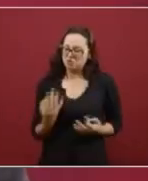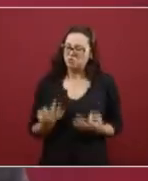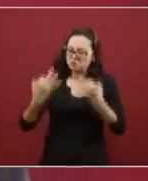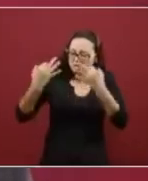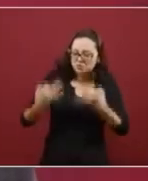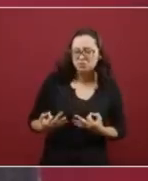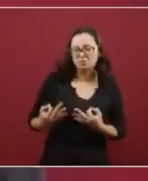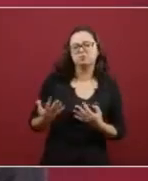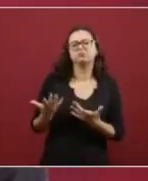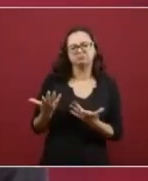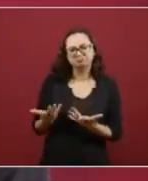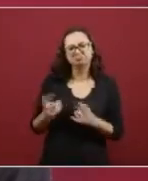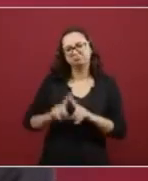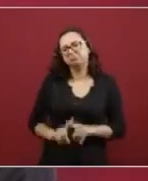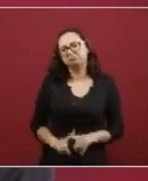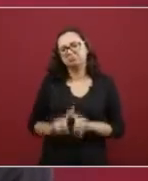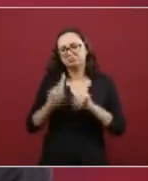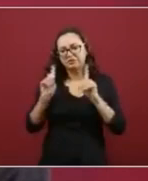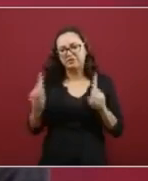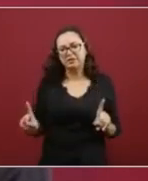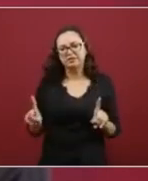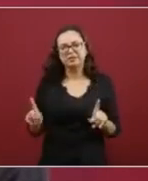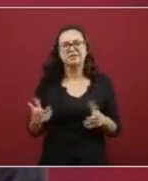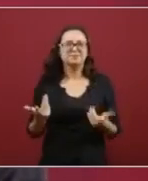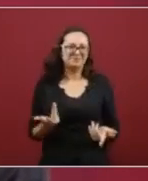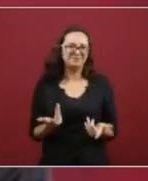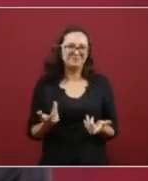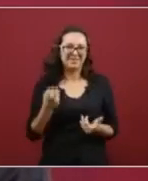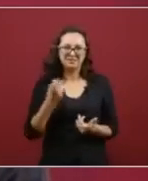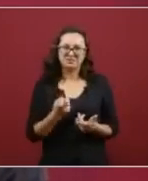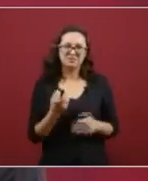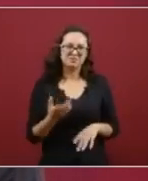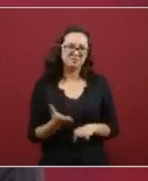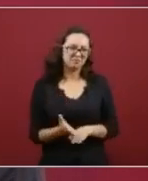y se fueron introduciendo términos